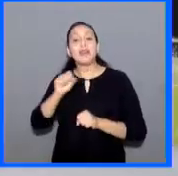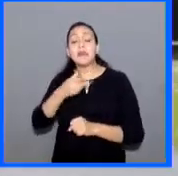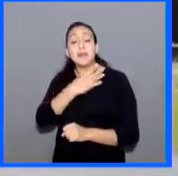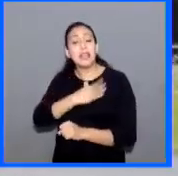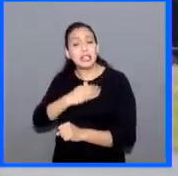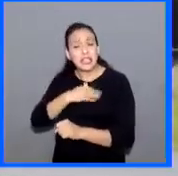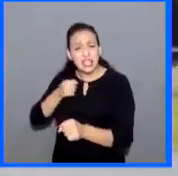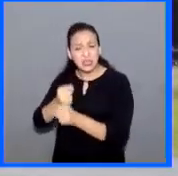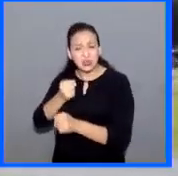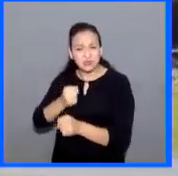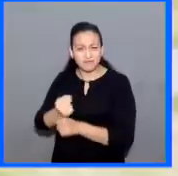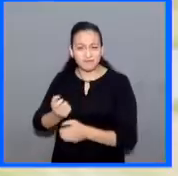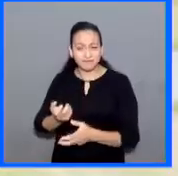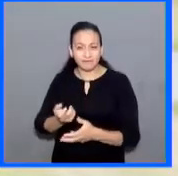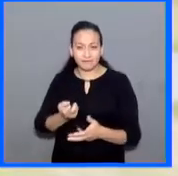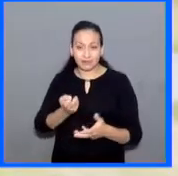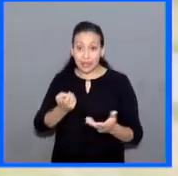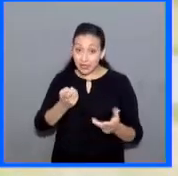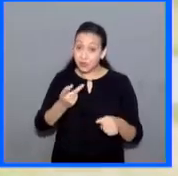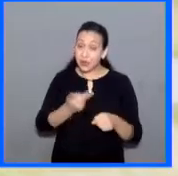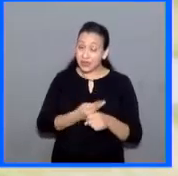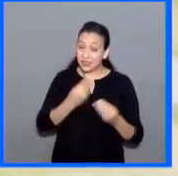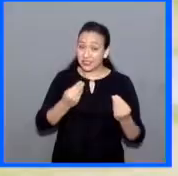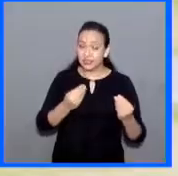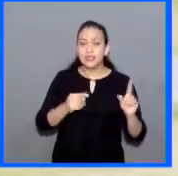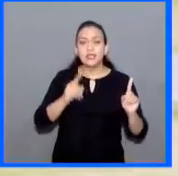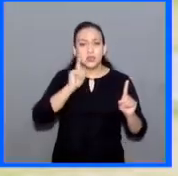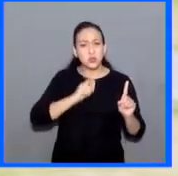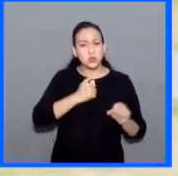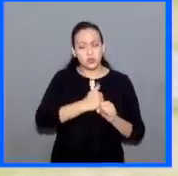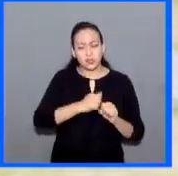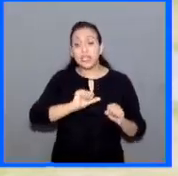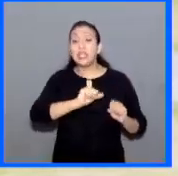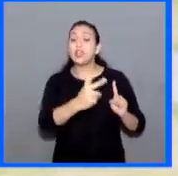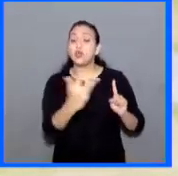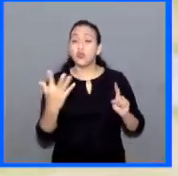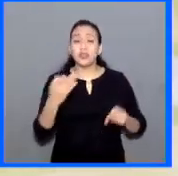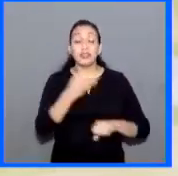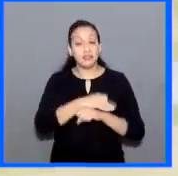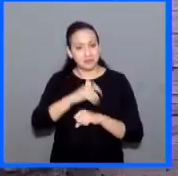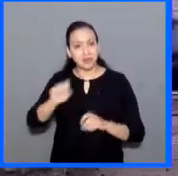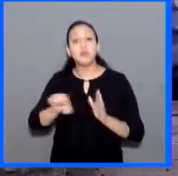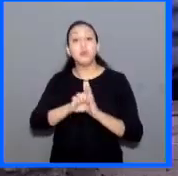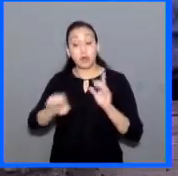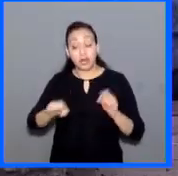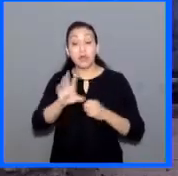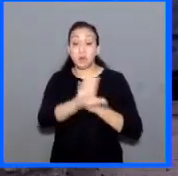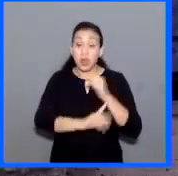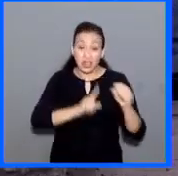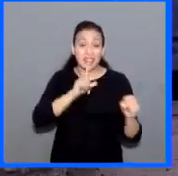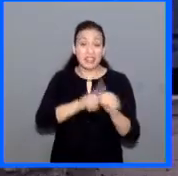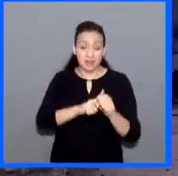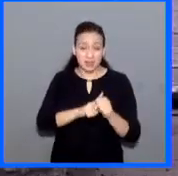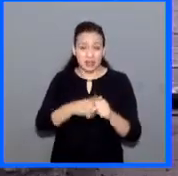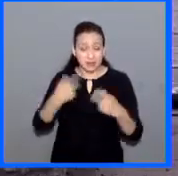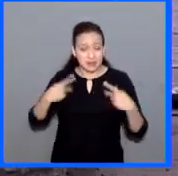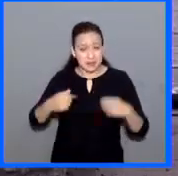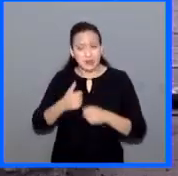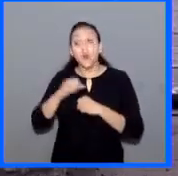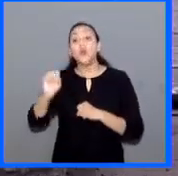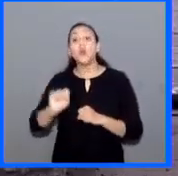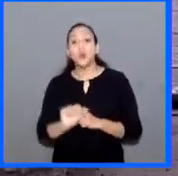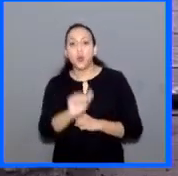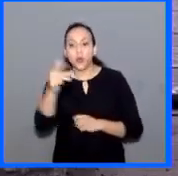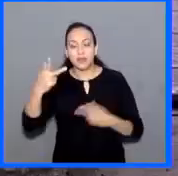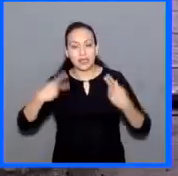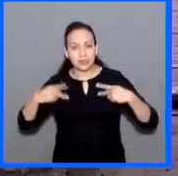La violencia vicaria puede involucrar a otros seres queridos, incluidos seres animales, y participar terceras personas con el fin de